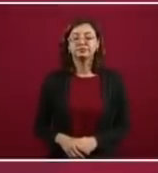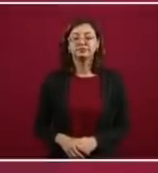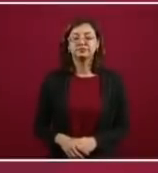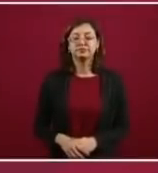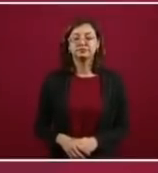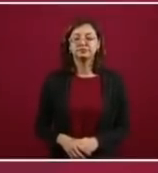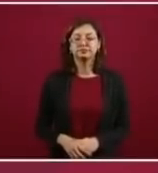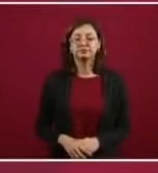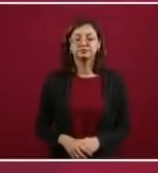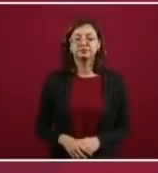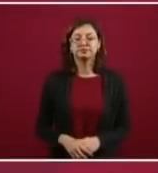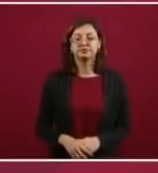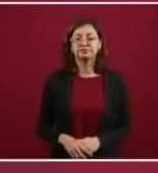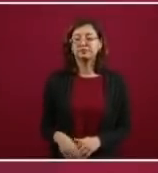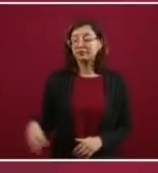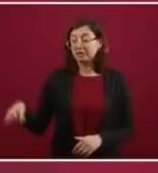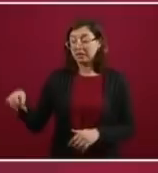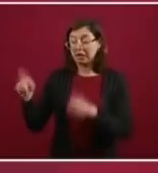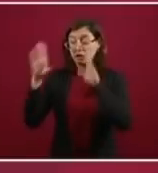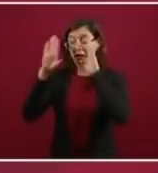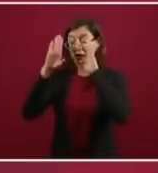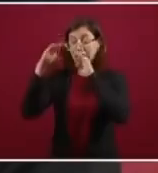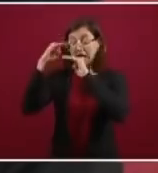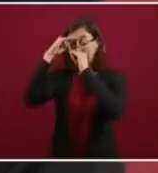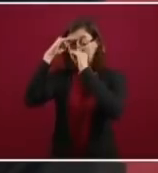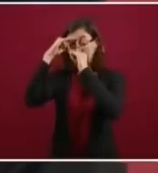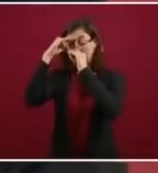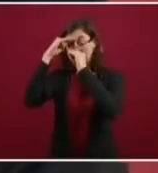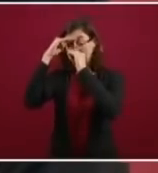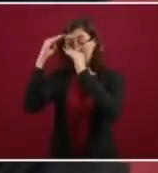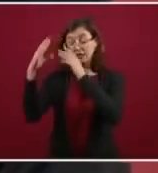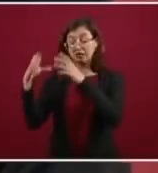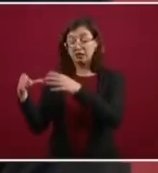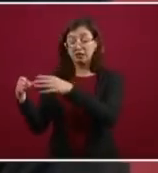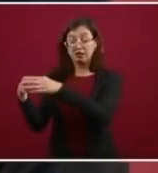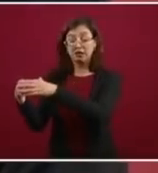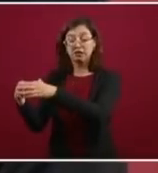les costara trabajo a los conservadores